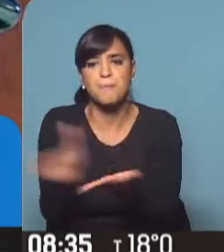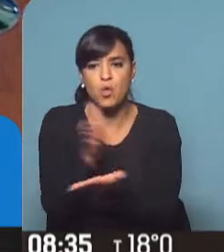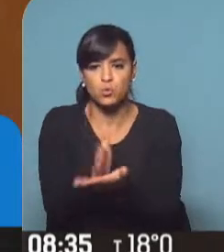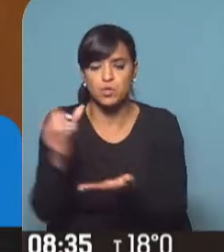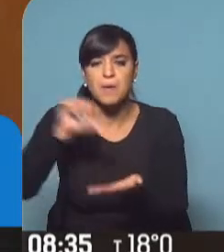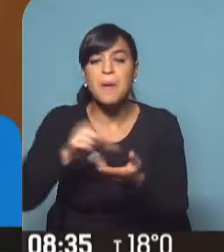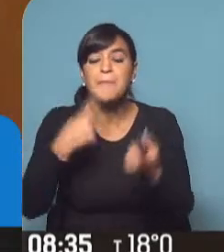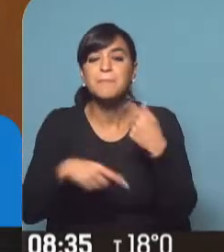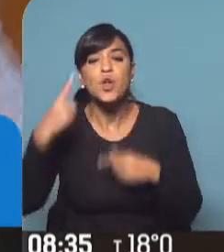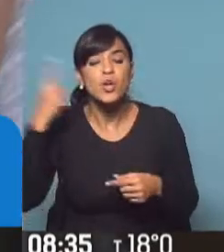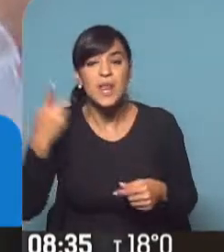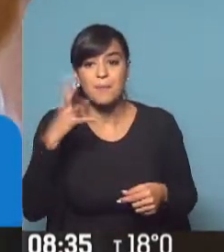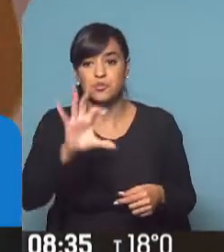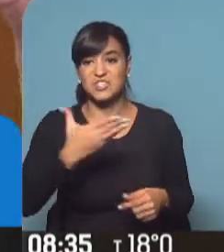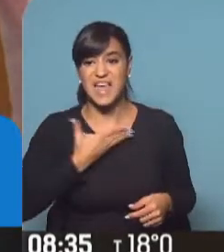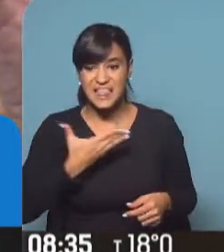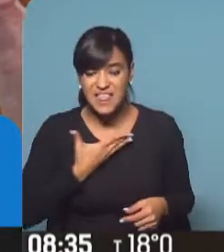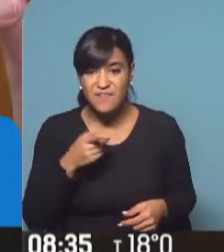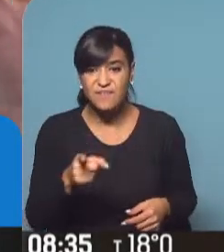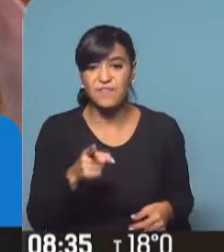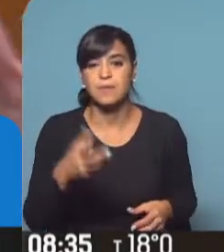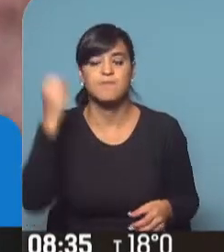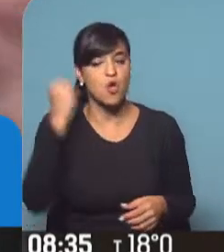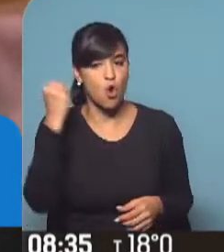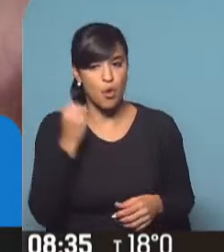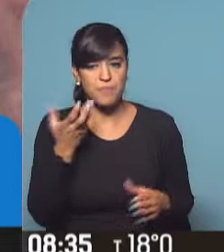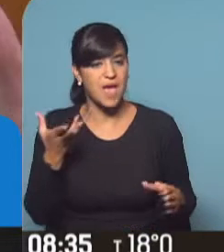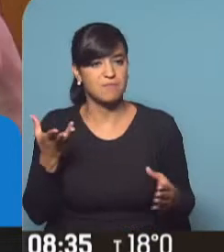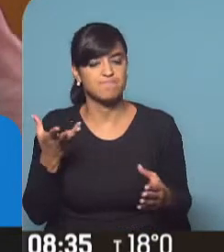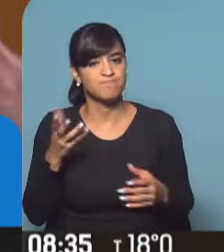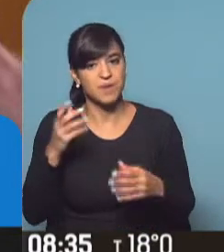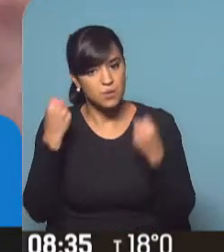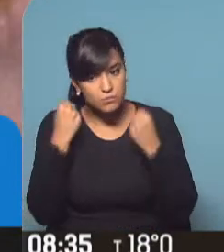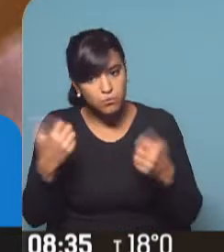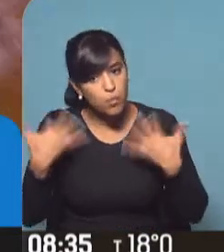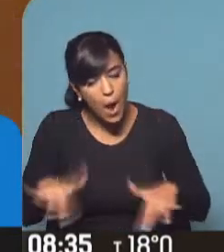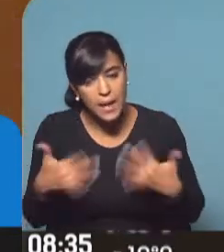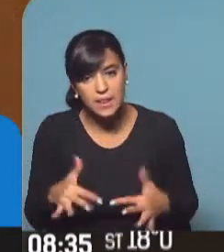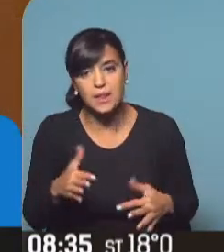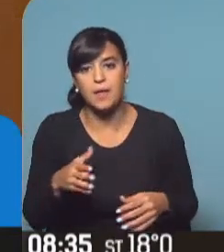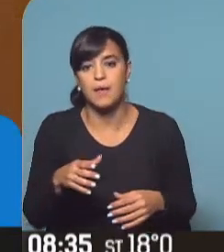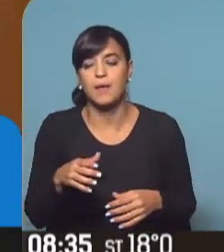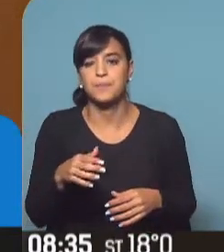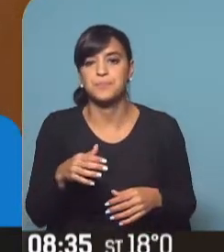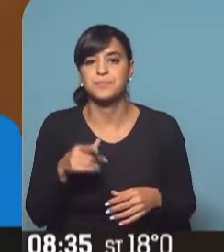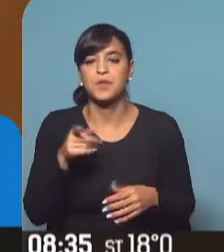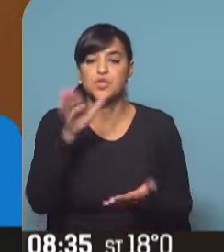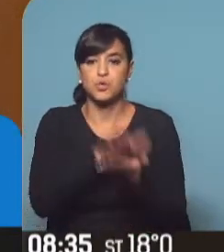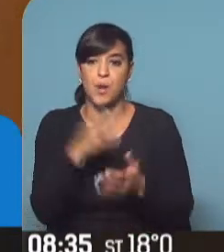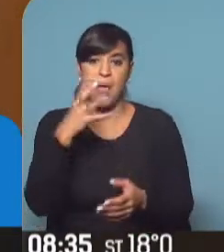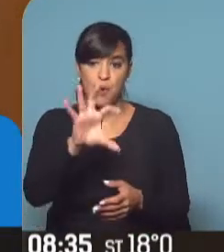que santa fe tiene un potencial que más allá que la macroeconomía no acompañe fuertemente sobre la economía provincial